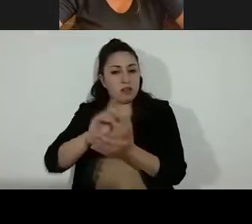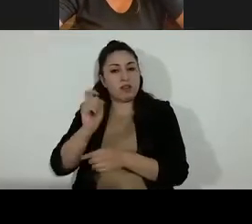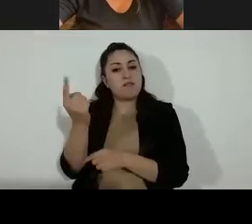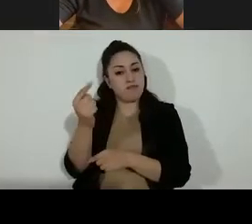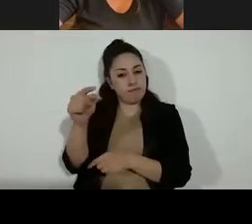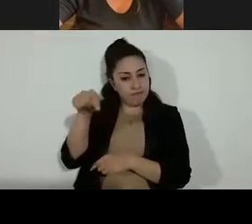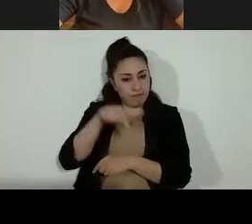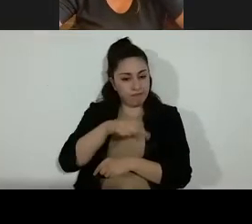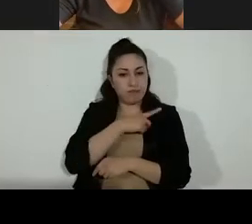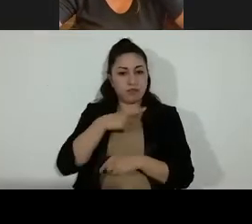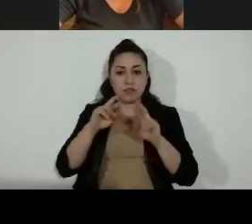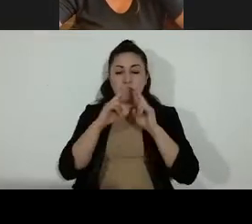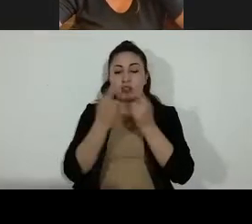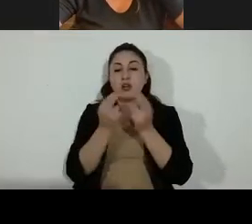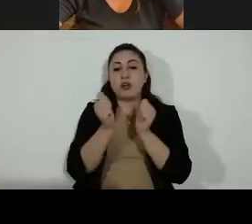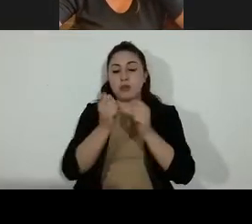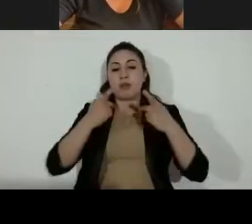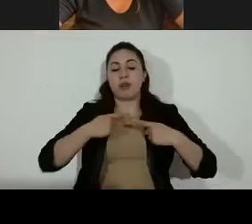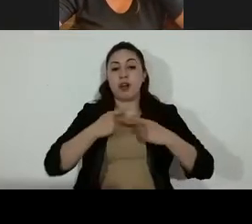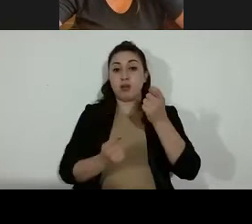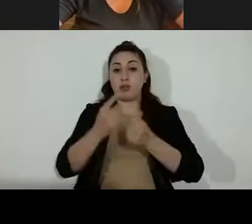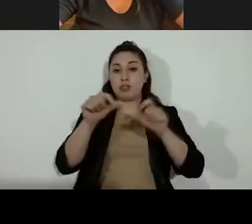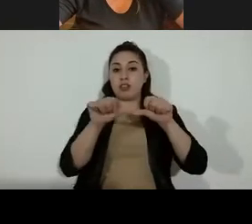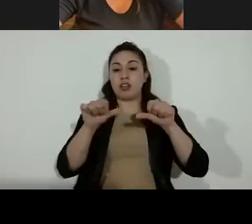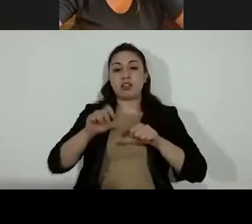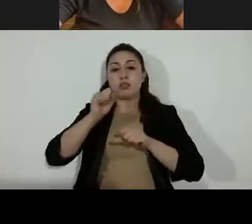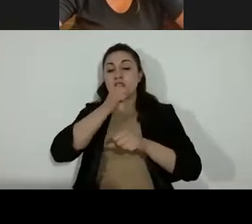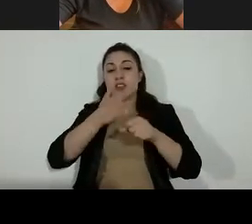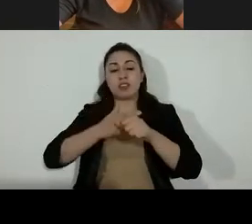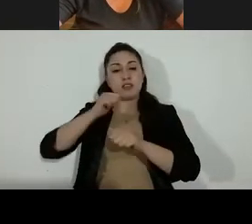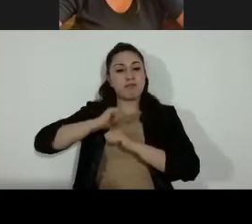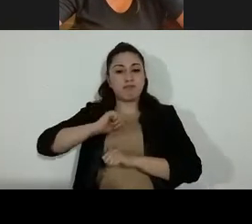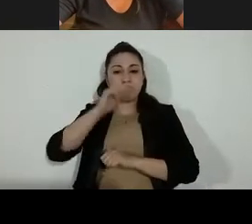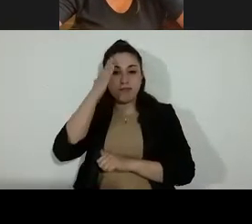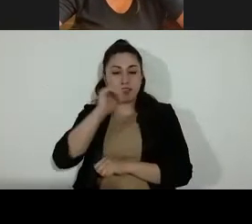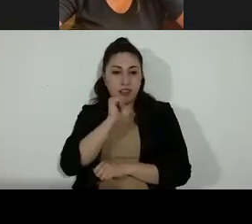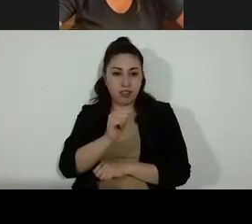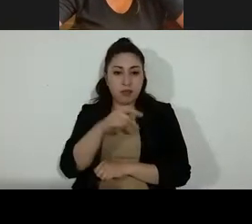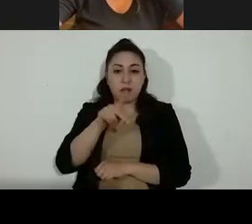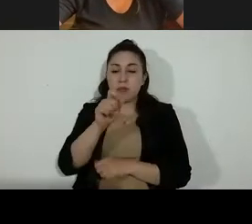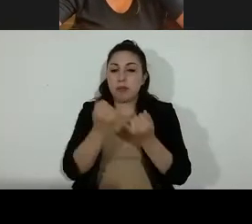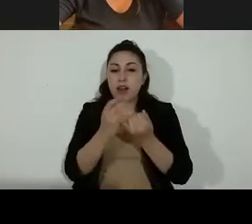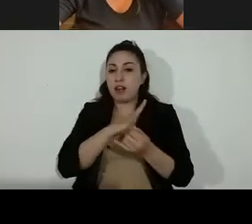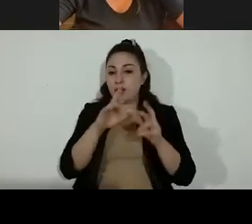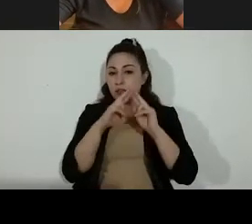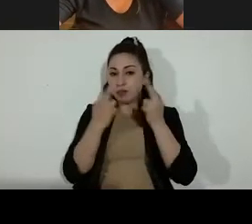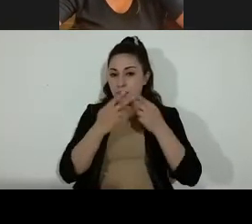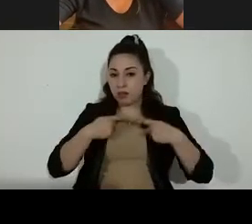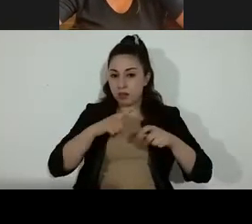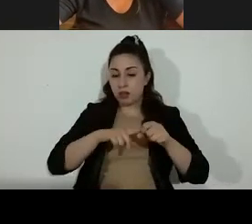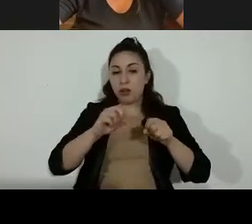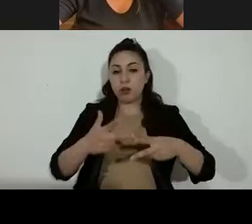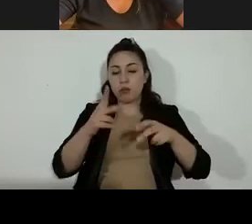públicos que no son titulares de algunas dependencias o entidades. De tal manera que yo invitaría a